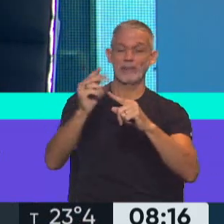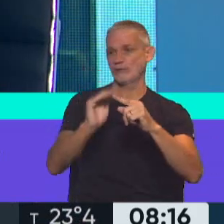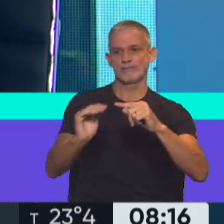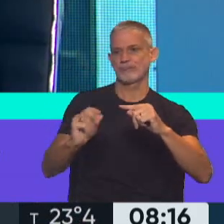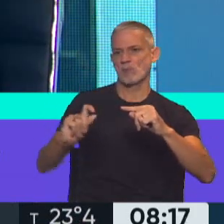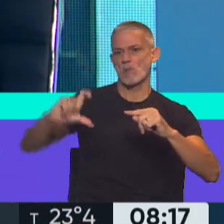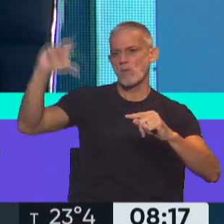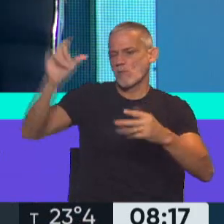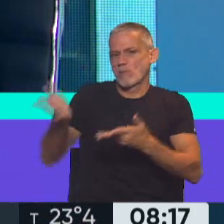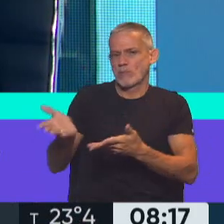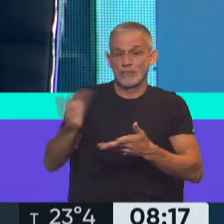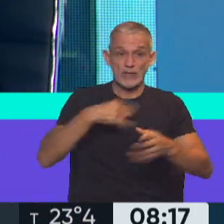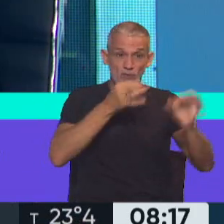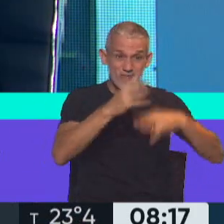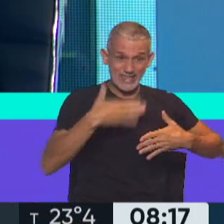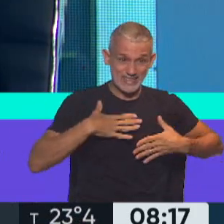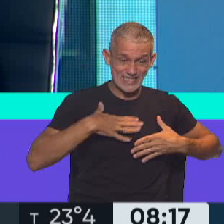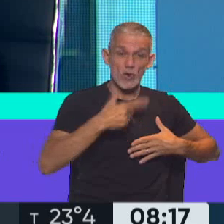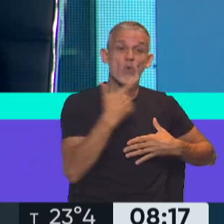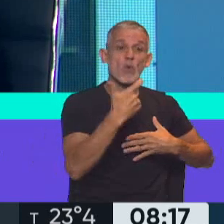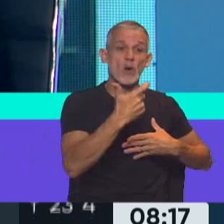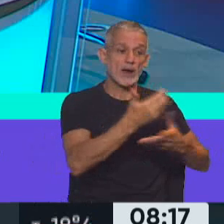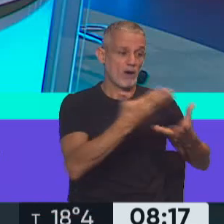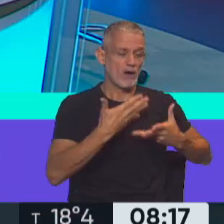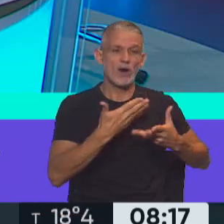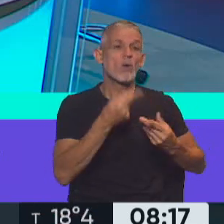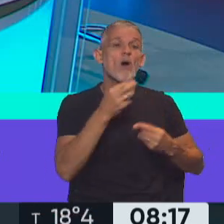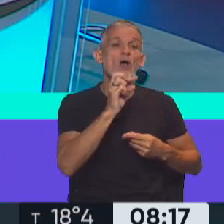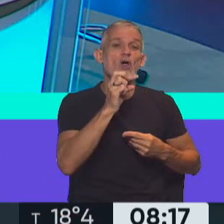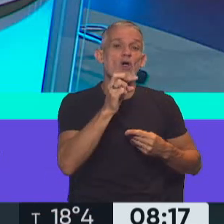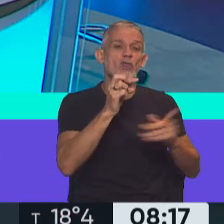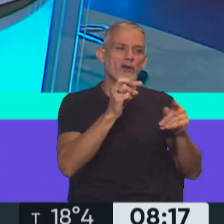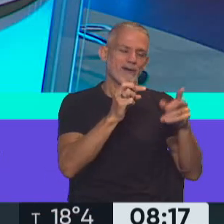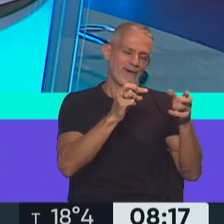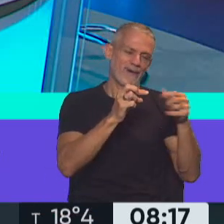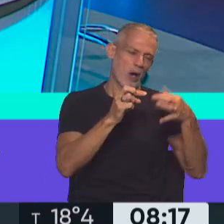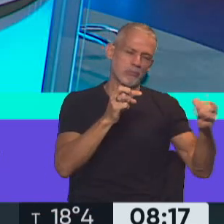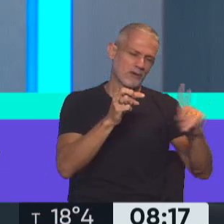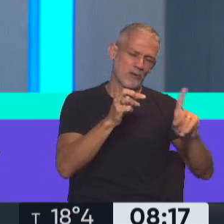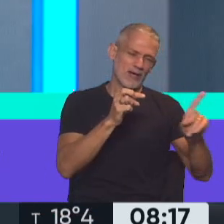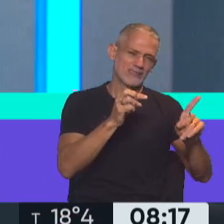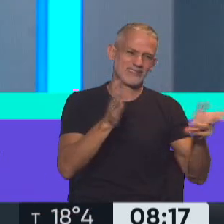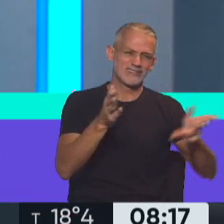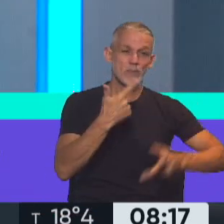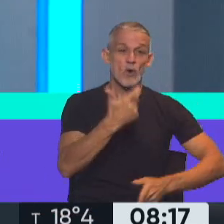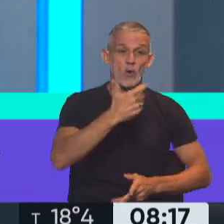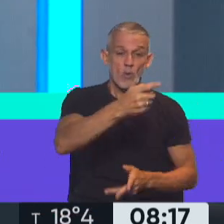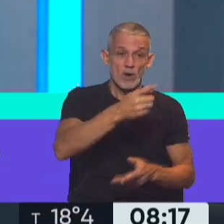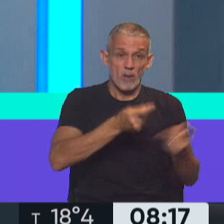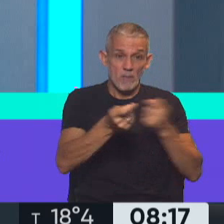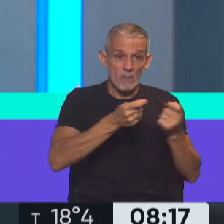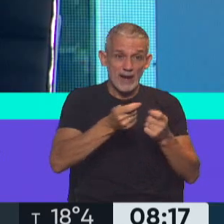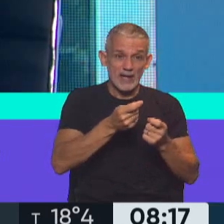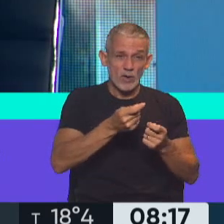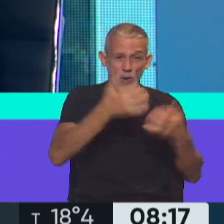empieza a tomar. Nosotros, cuando nos venden a nosotros, lamentablemente, ¿a qué dólar les venden? Y no van al dólar real. Pero si ellos se manejan con